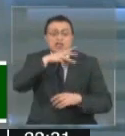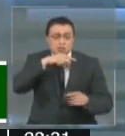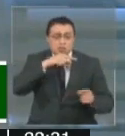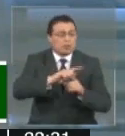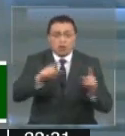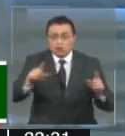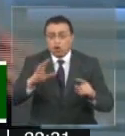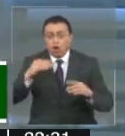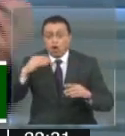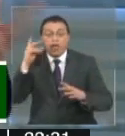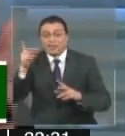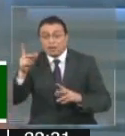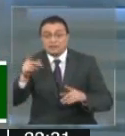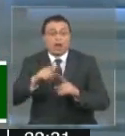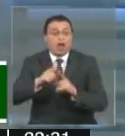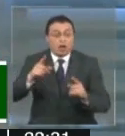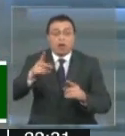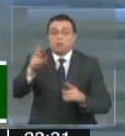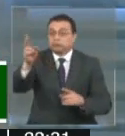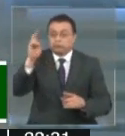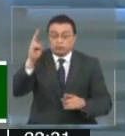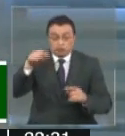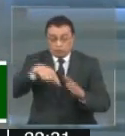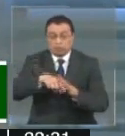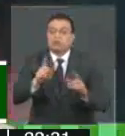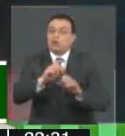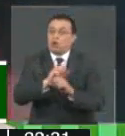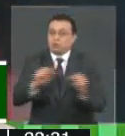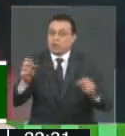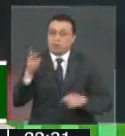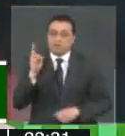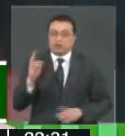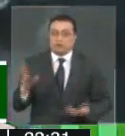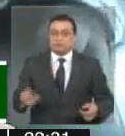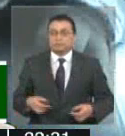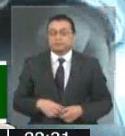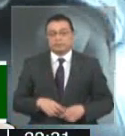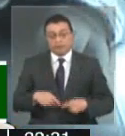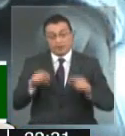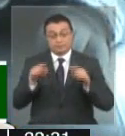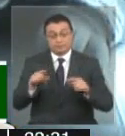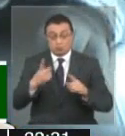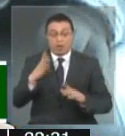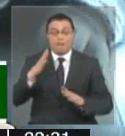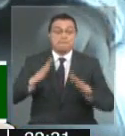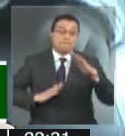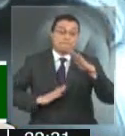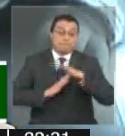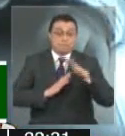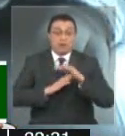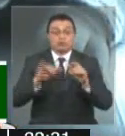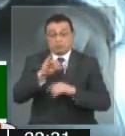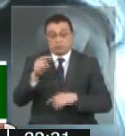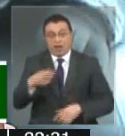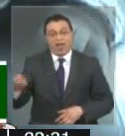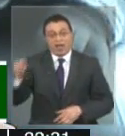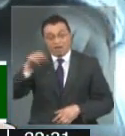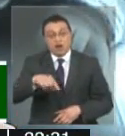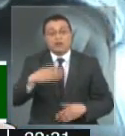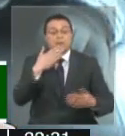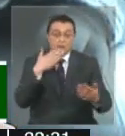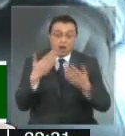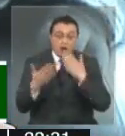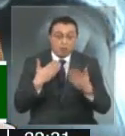podrían segregar, o sea, impedir el tener acceso a algún servicio turístico. Vamos a hacer una pausa en Conciencia Inclusiva y al regreso vamos a conversar